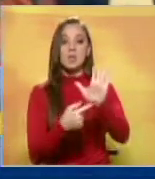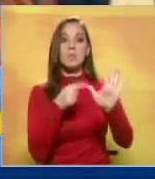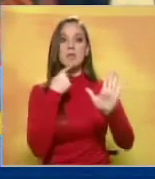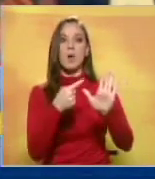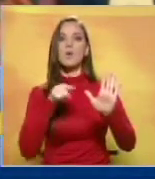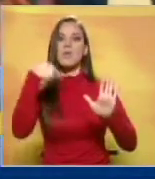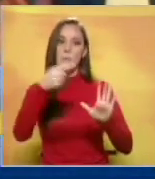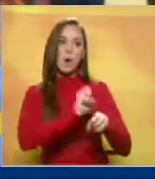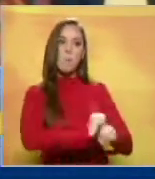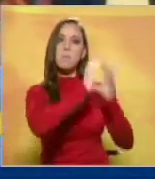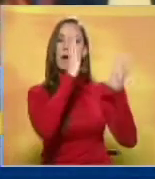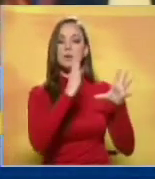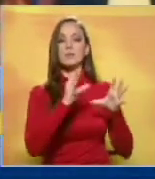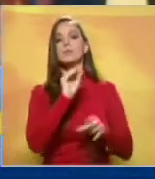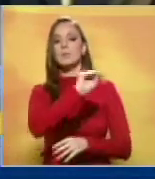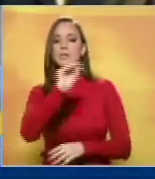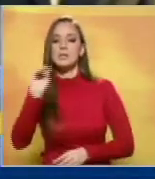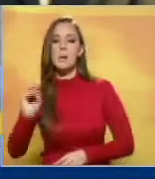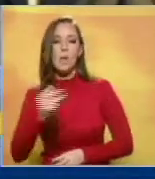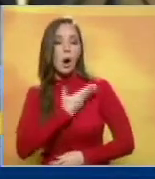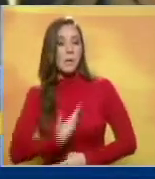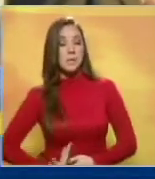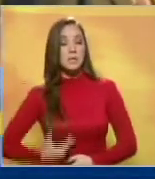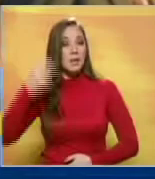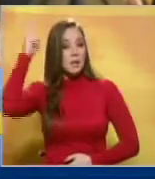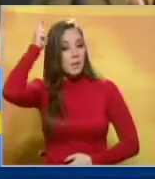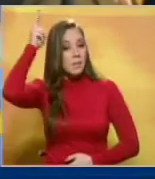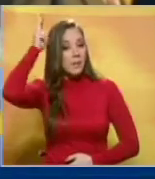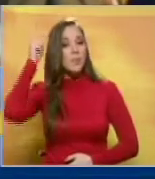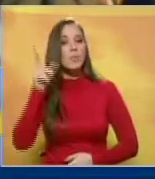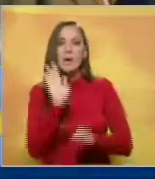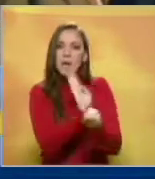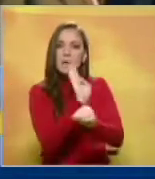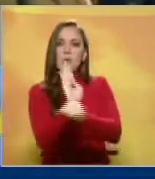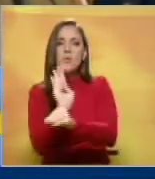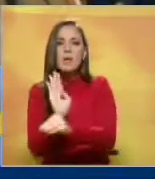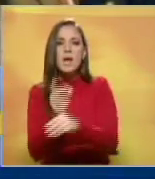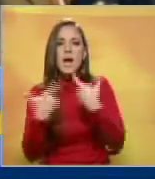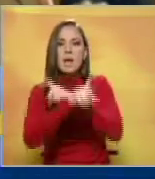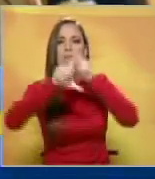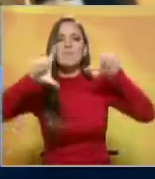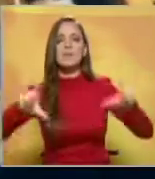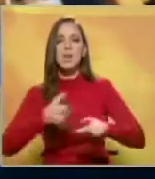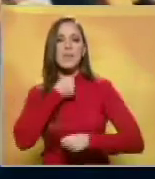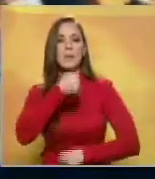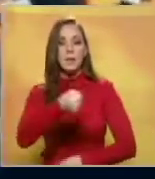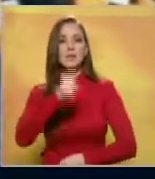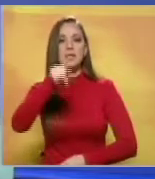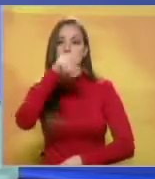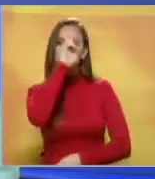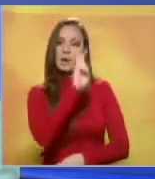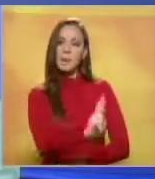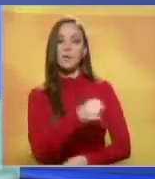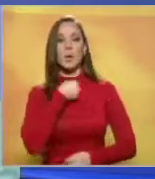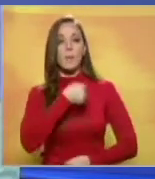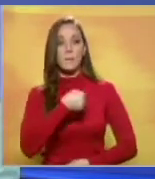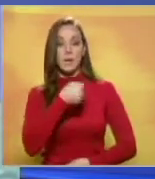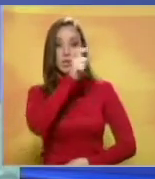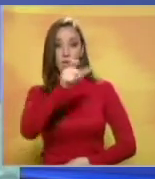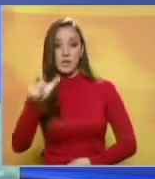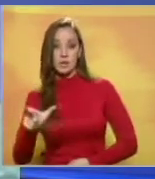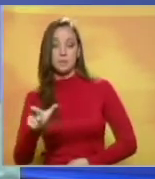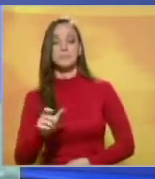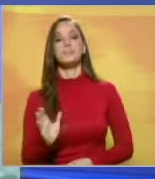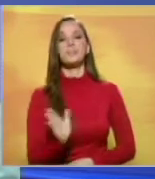prensa es un llamado al presidente peruano ollanta humala para que proteja la libertad de prensa y el respeto de los periodistas en